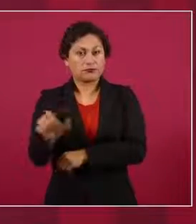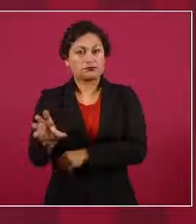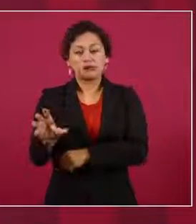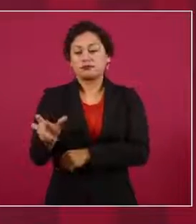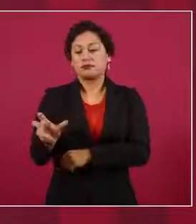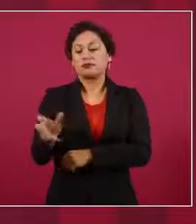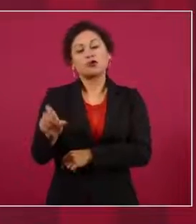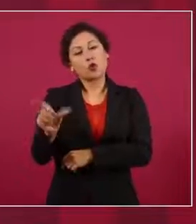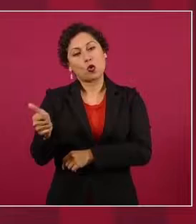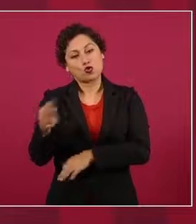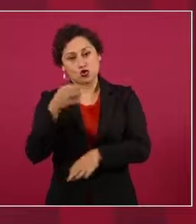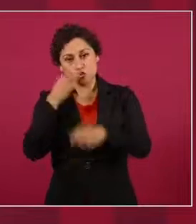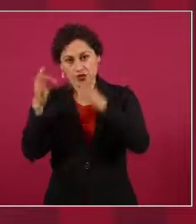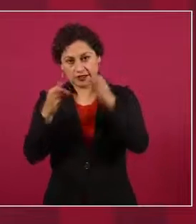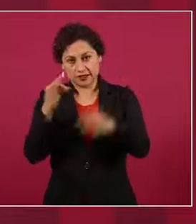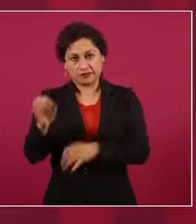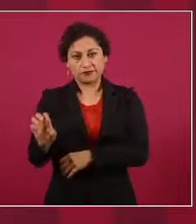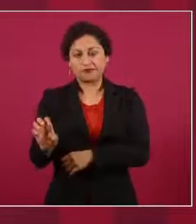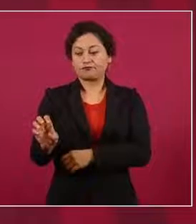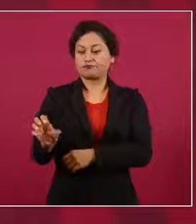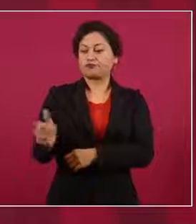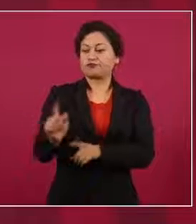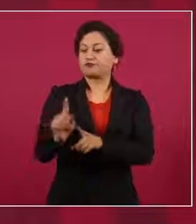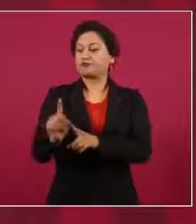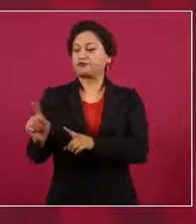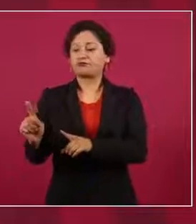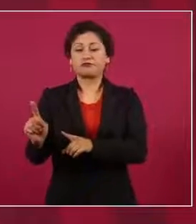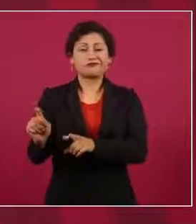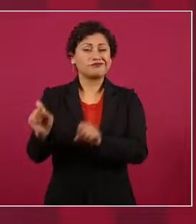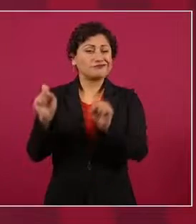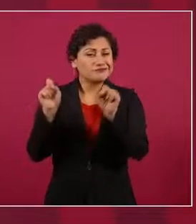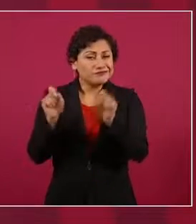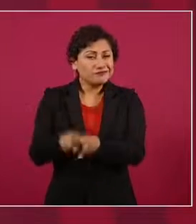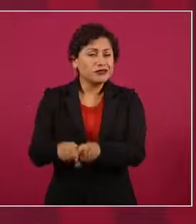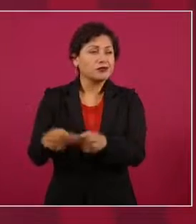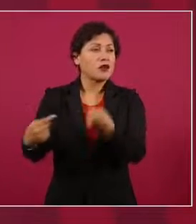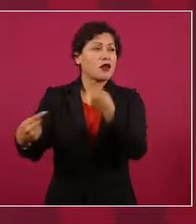a otro noticiero y lo mismo.